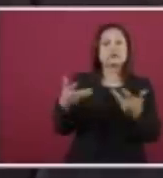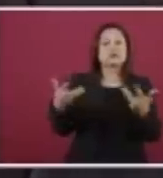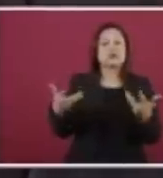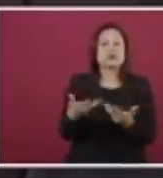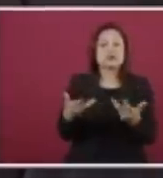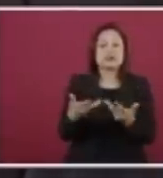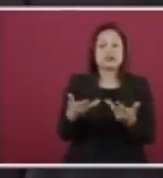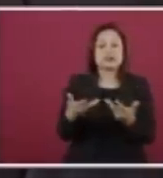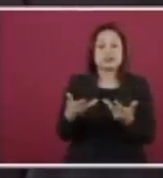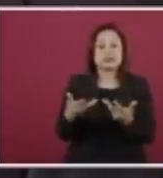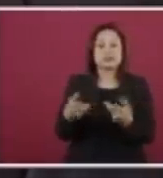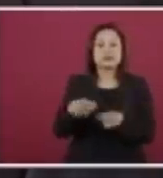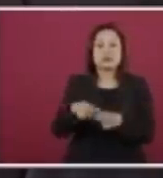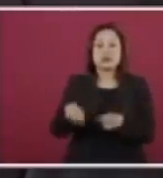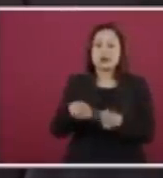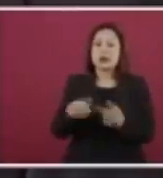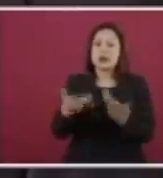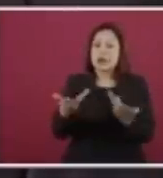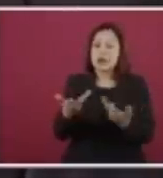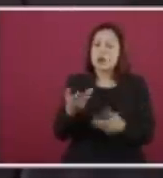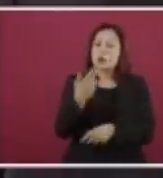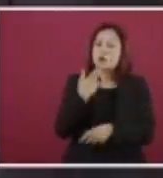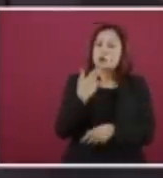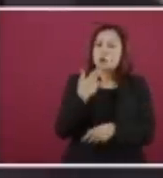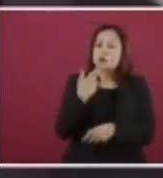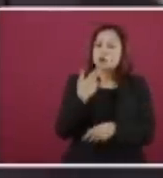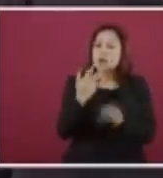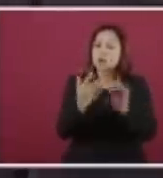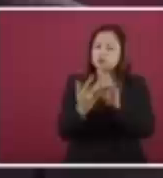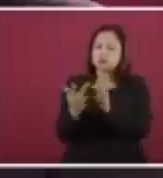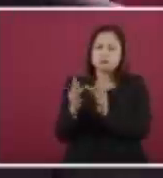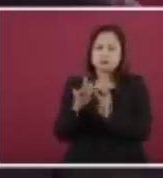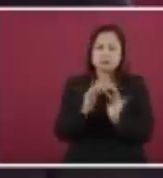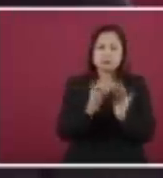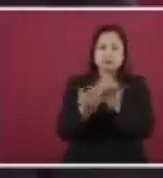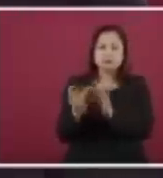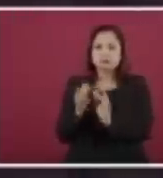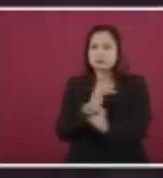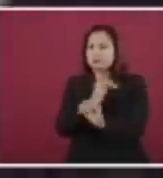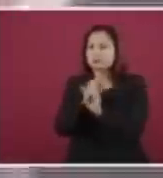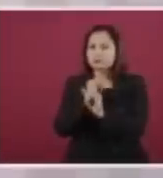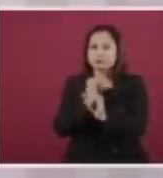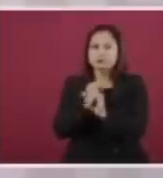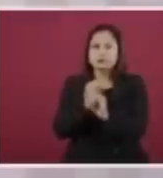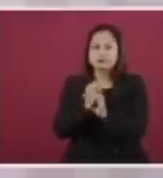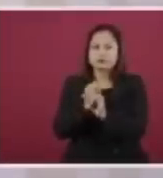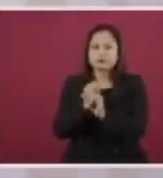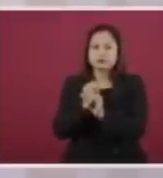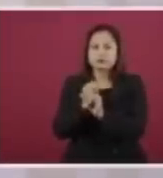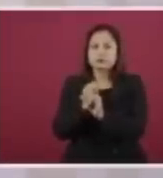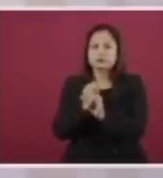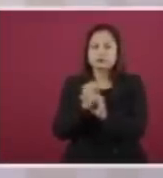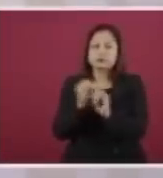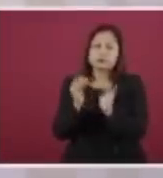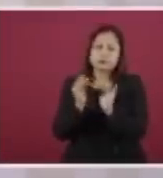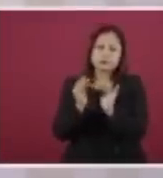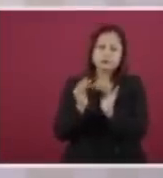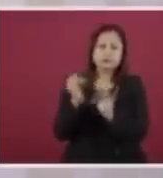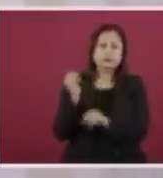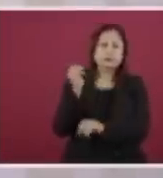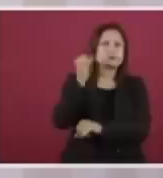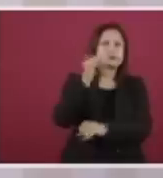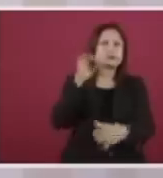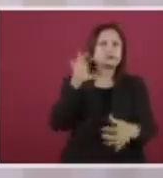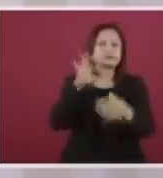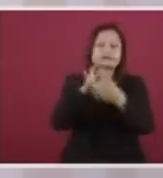se use esa red de comunicación de larga distancia y